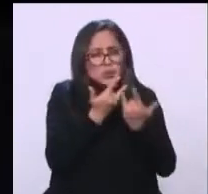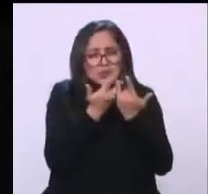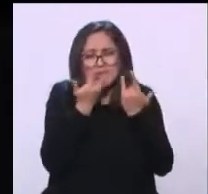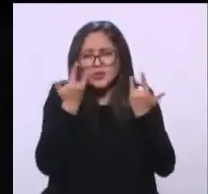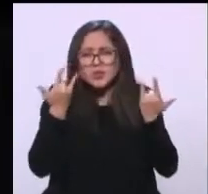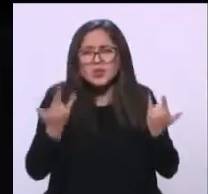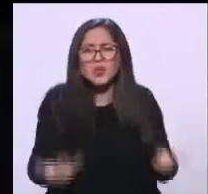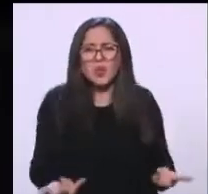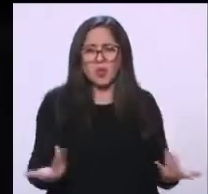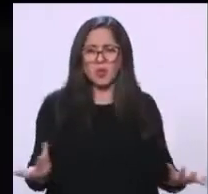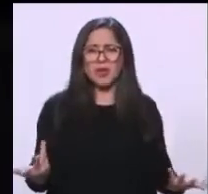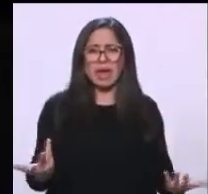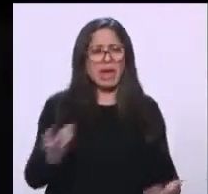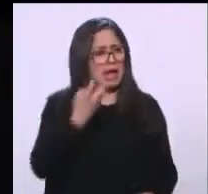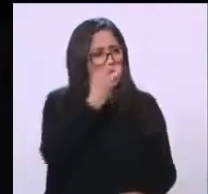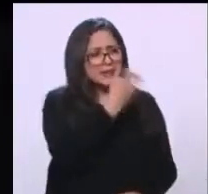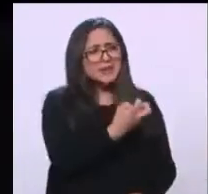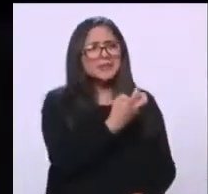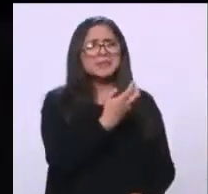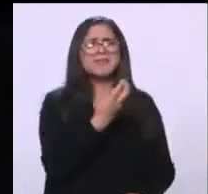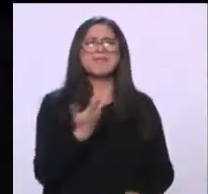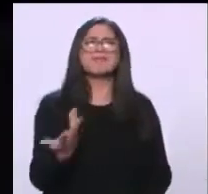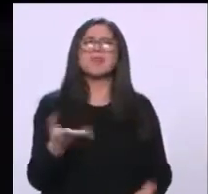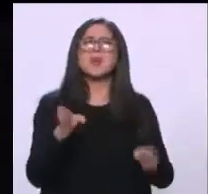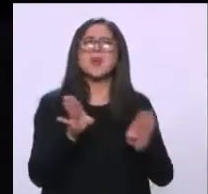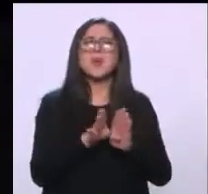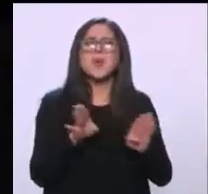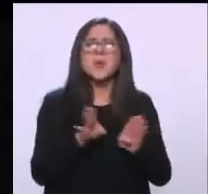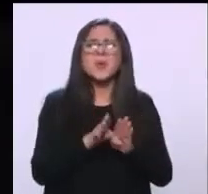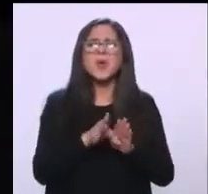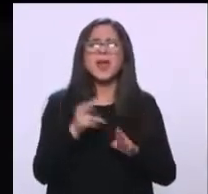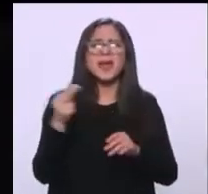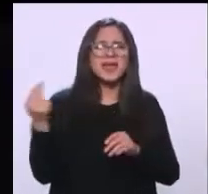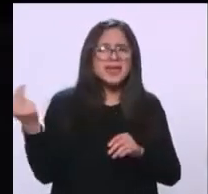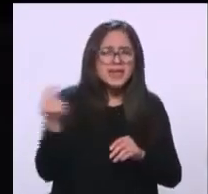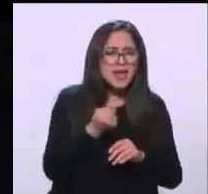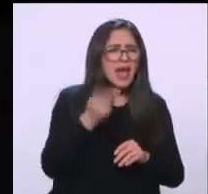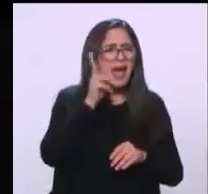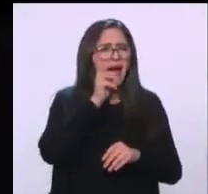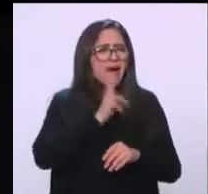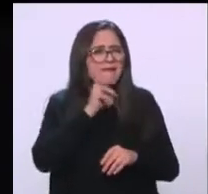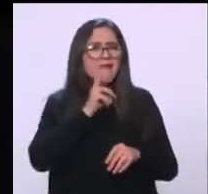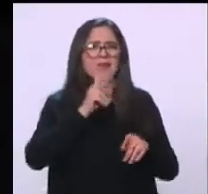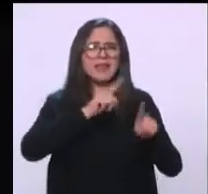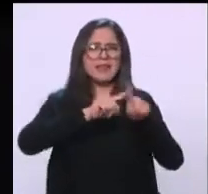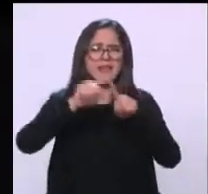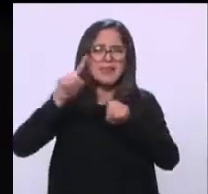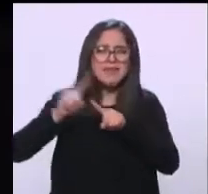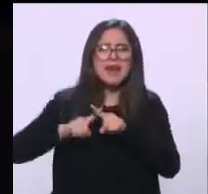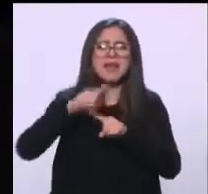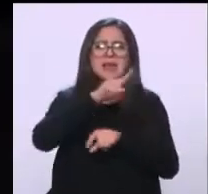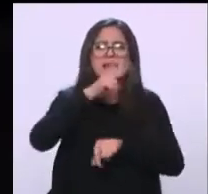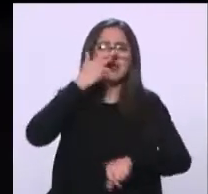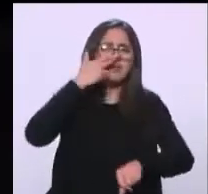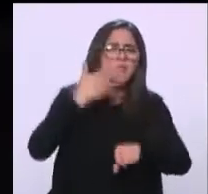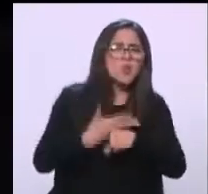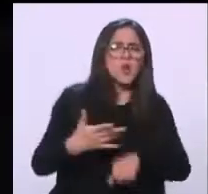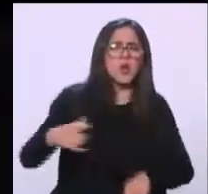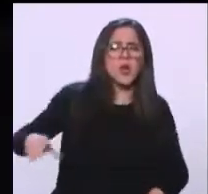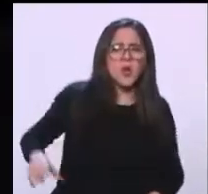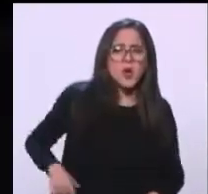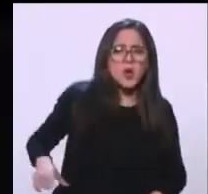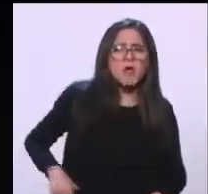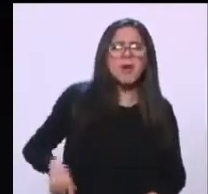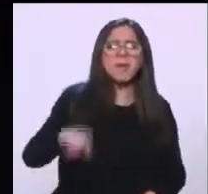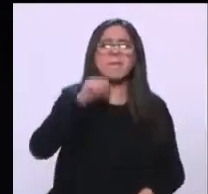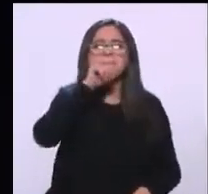que apelan a esto, pero que es una cosa sistémica y que tiene que ver con muchos niveles del gobierno y de las